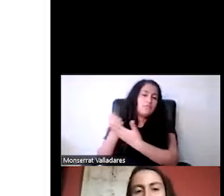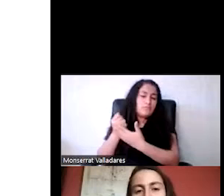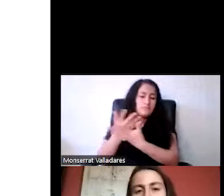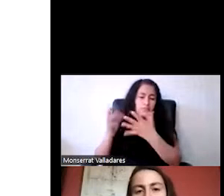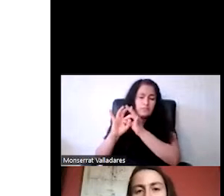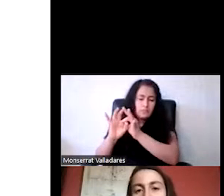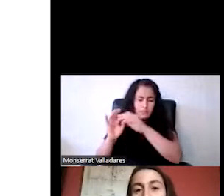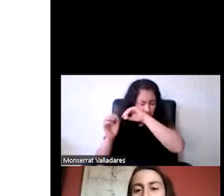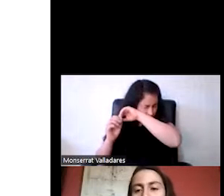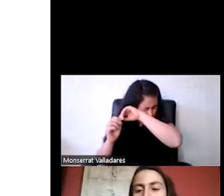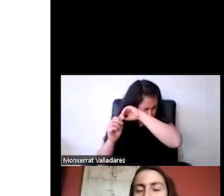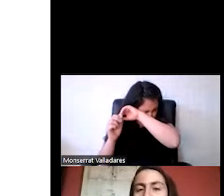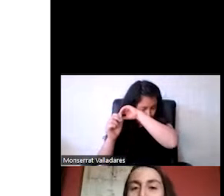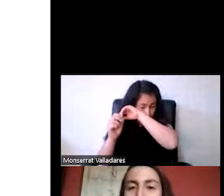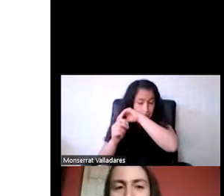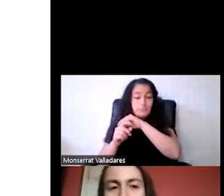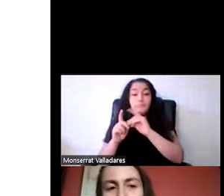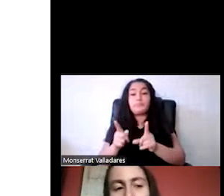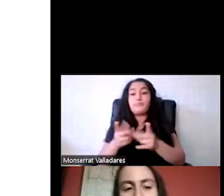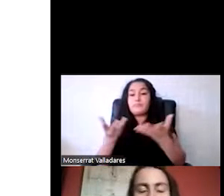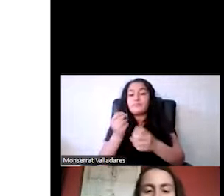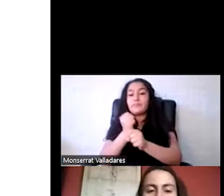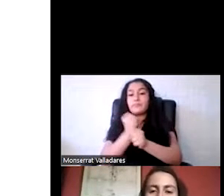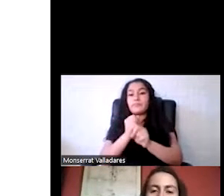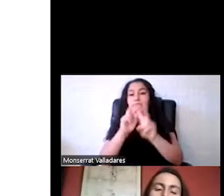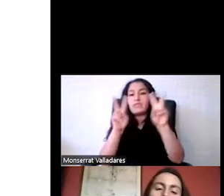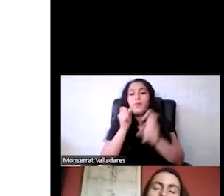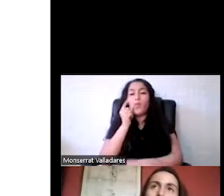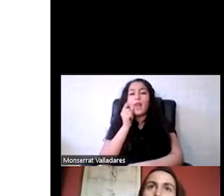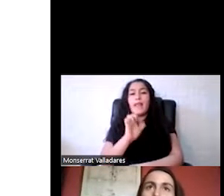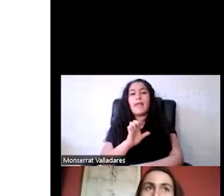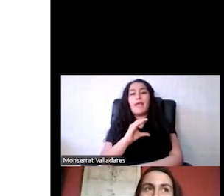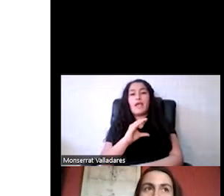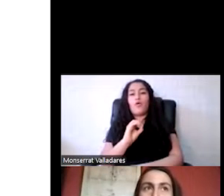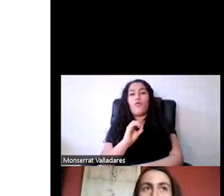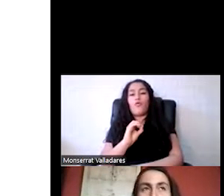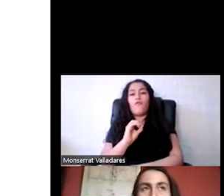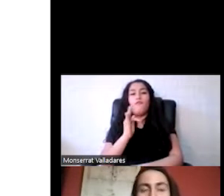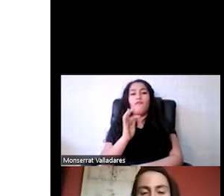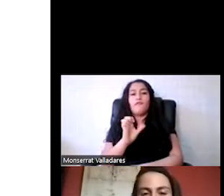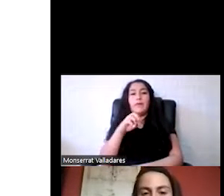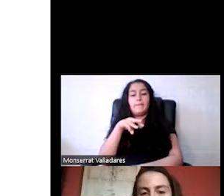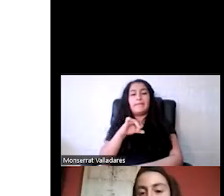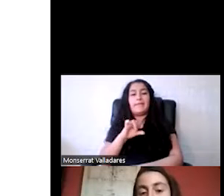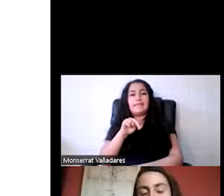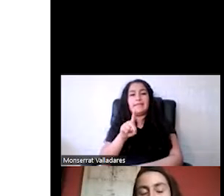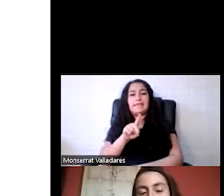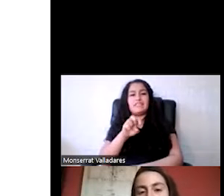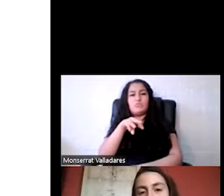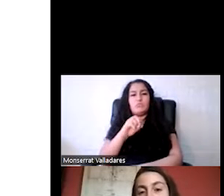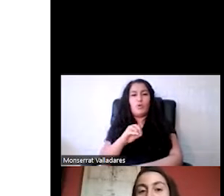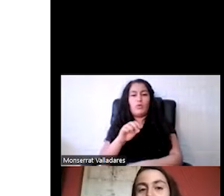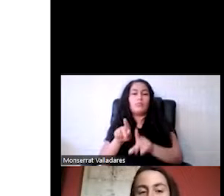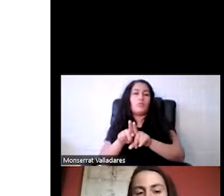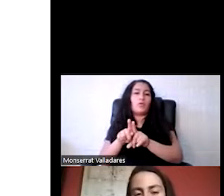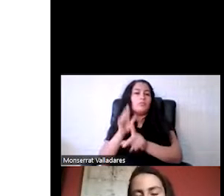hemos estado trabajando entonces sobre el ecofeminismo. ¿Qué es el ecofeminismo? Y a medida que he ido trabajando y preguntándome sobre qué es el ecofeminismo,